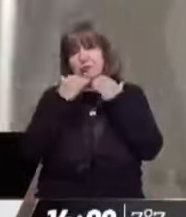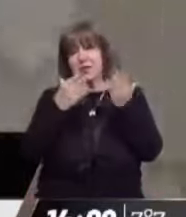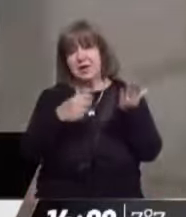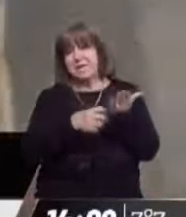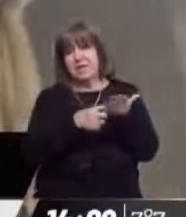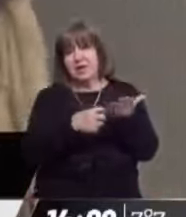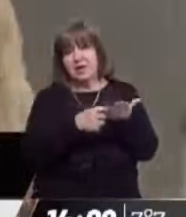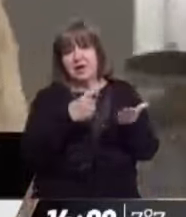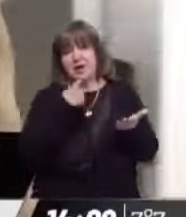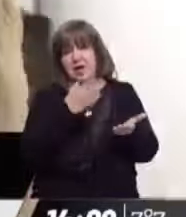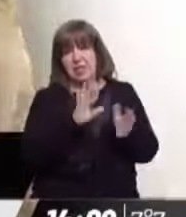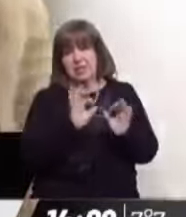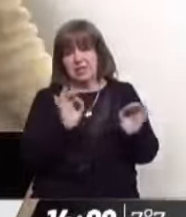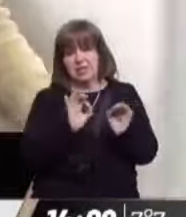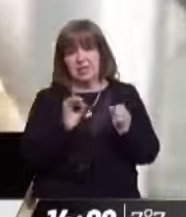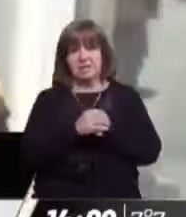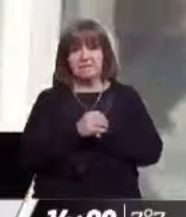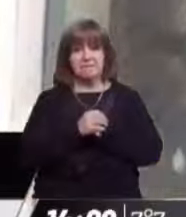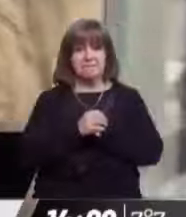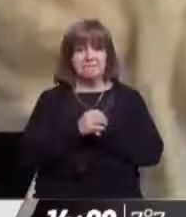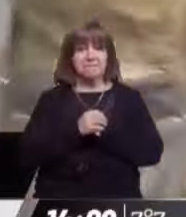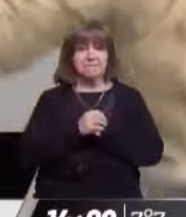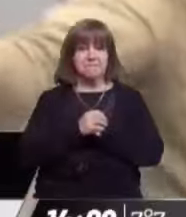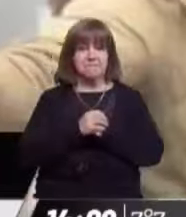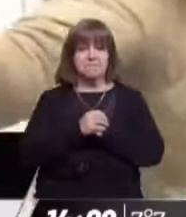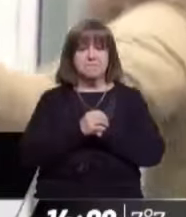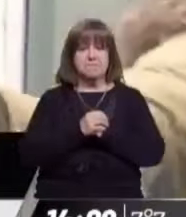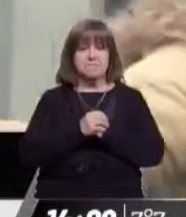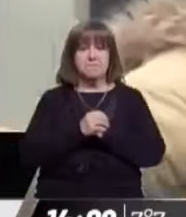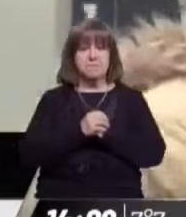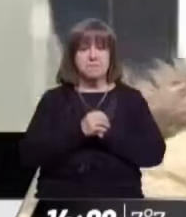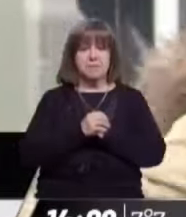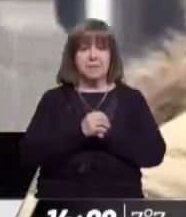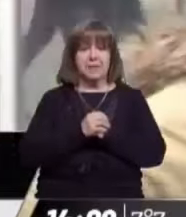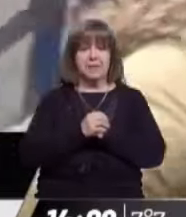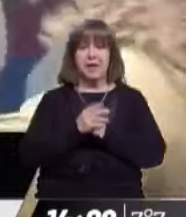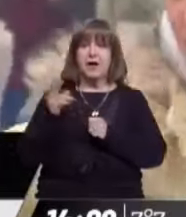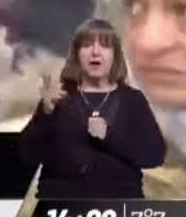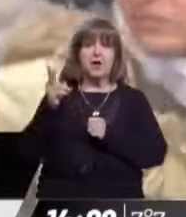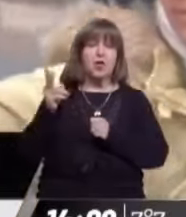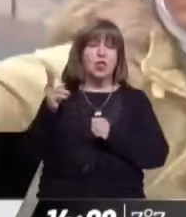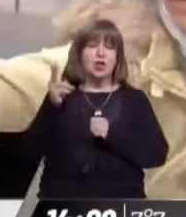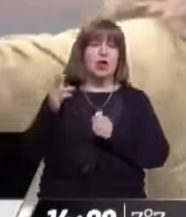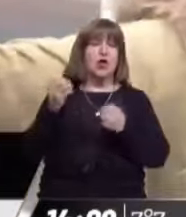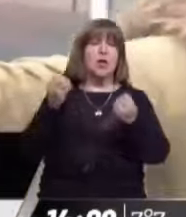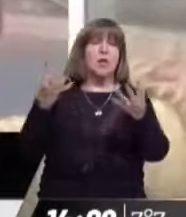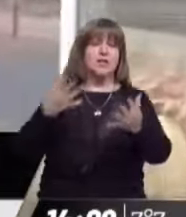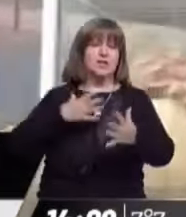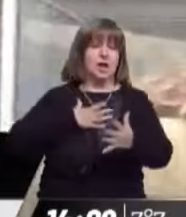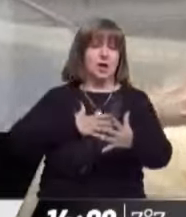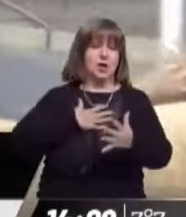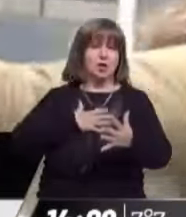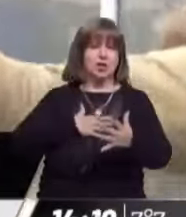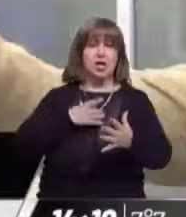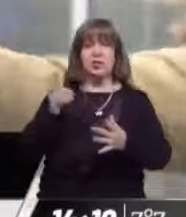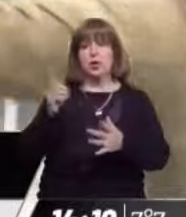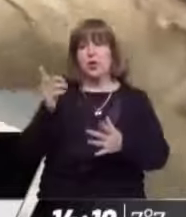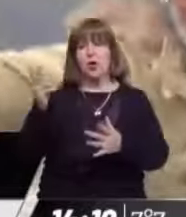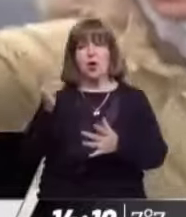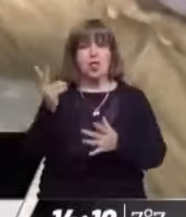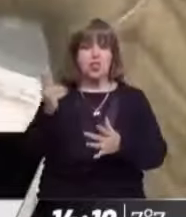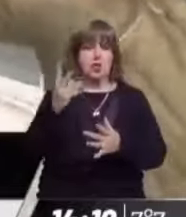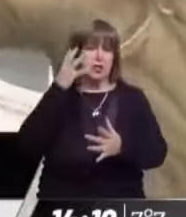No hablo sobre la Fiscalía, gracias. Hacen un muy buen trabajo. ¿Cómo están sus clientes? Recontra tristes y a la vez enojados por